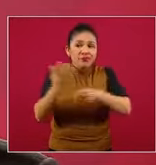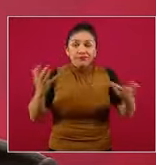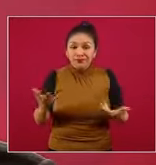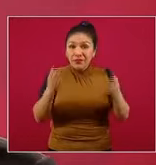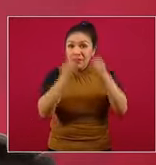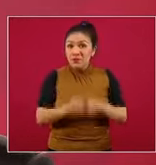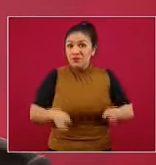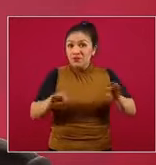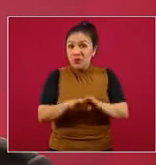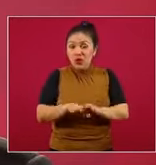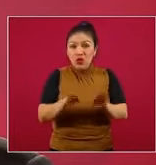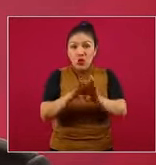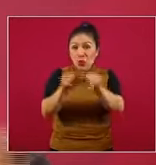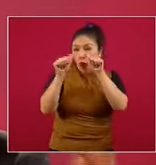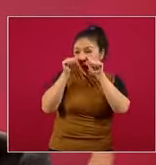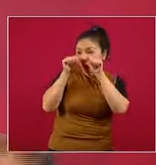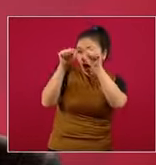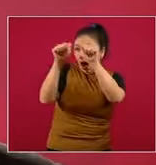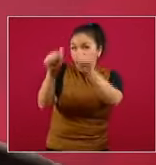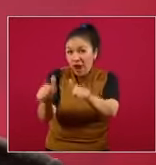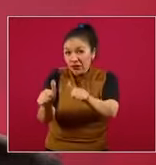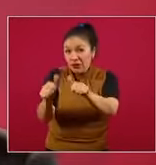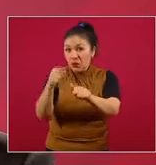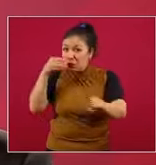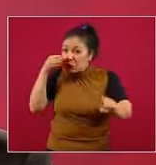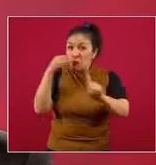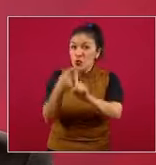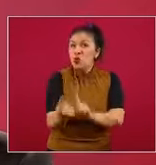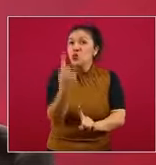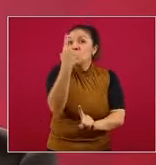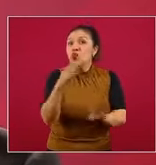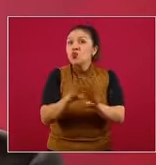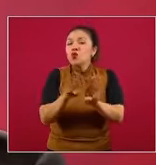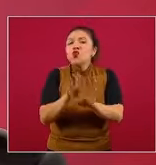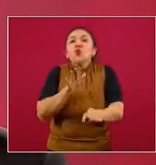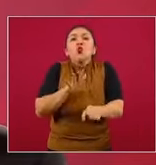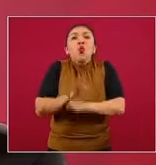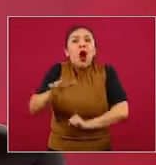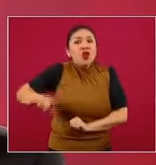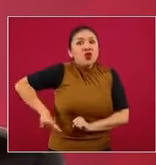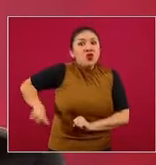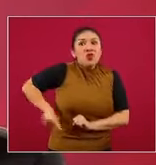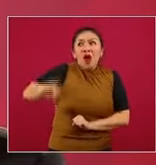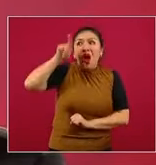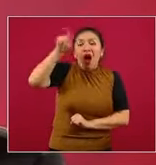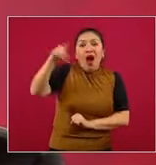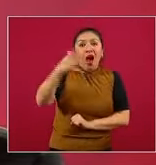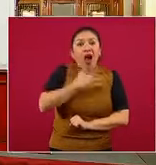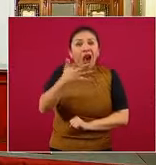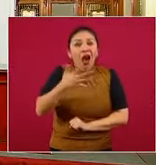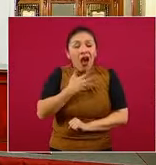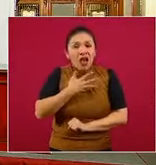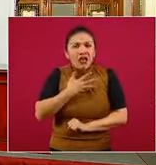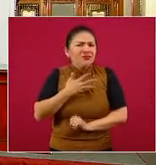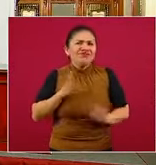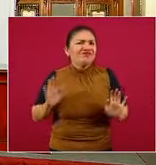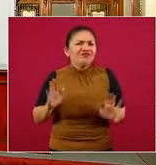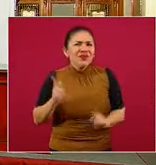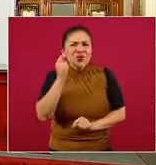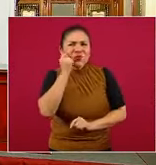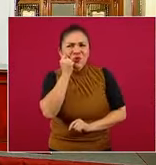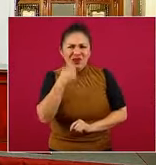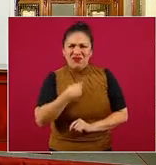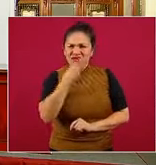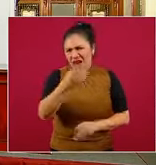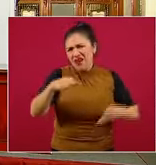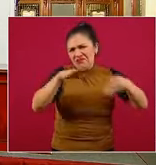importante no focalizar precisamente en una orientación de cuál es el gobierno que está en este momento en funciones. Como hemos dicho